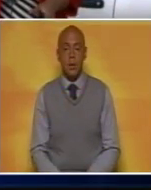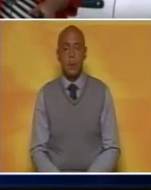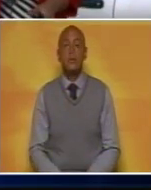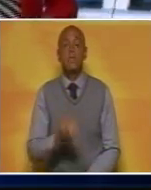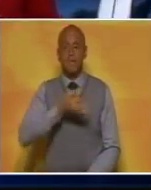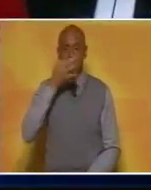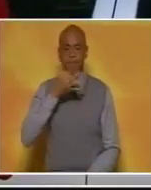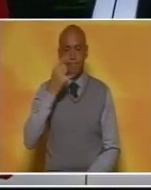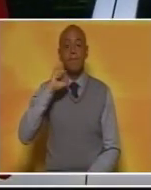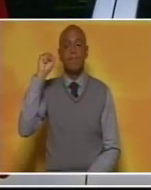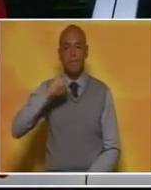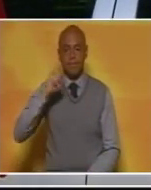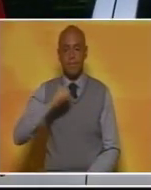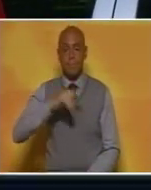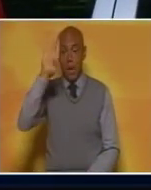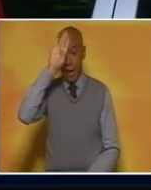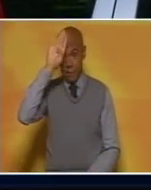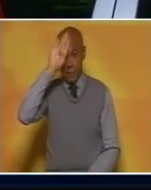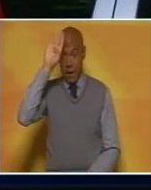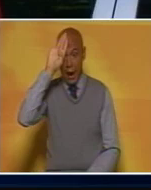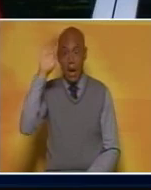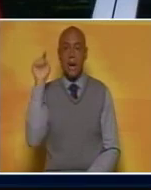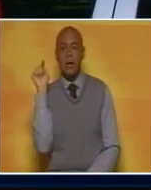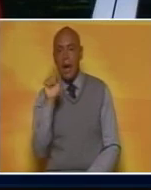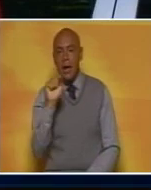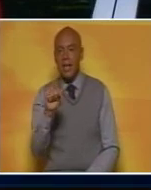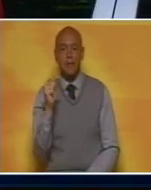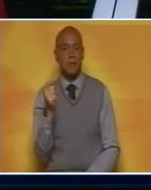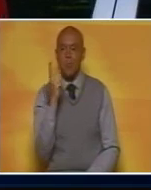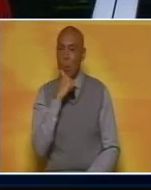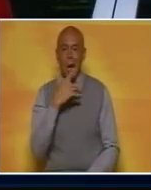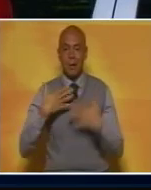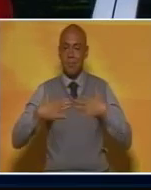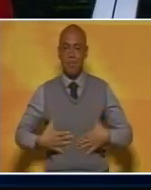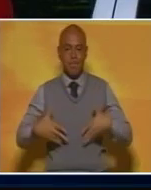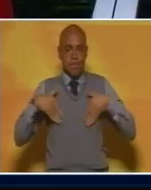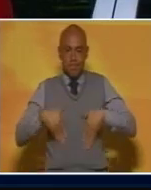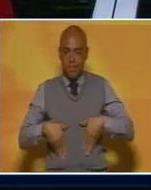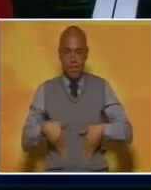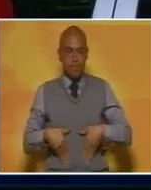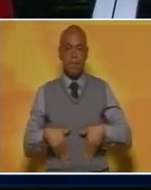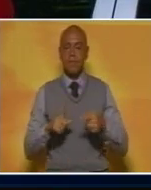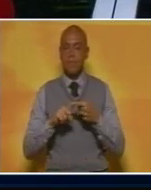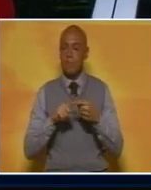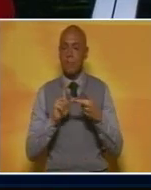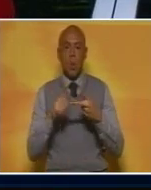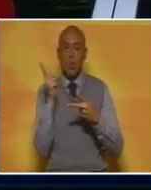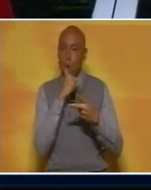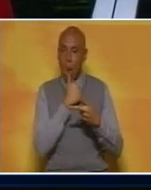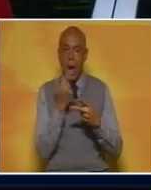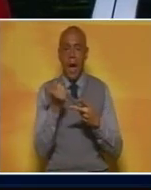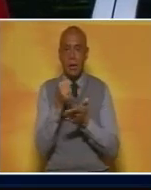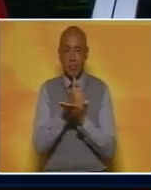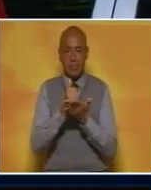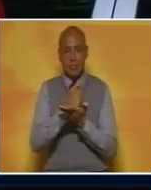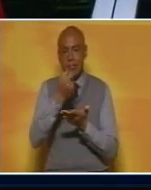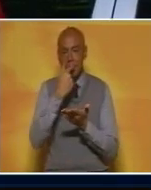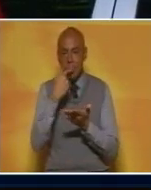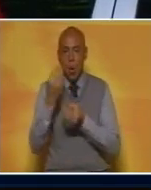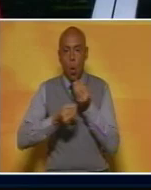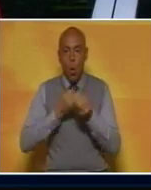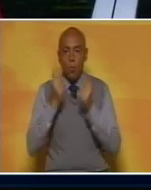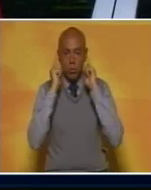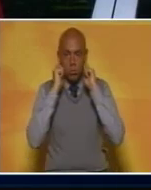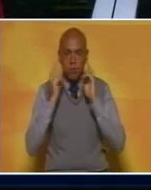Buenas tardes. El personal de enfermería asegura que no tienen uniformes, no tienen condiciones ni los implementos necesarios para atender a los pacientes